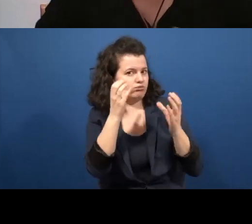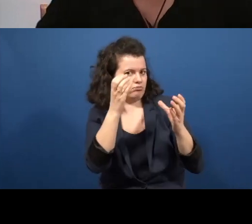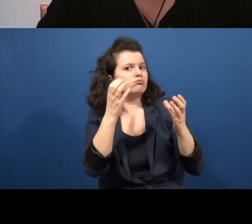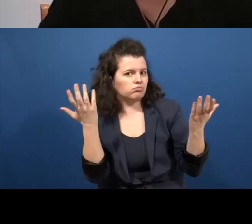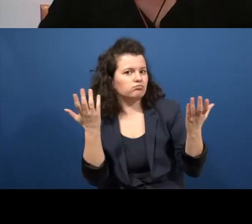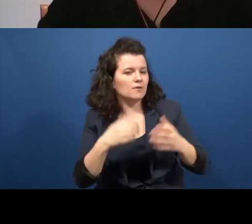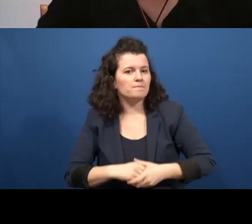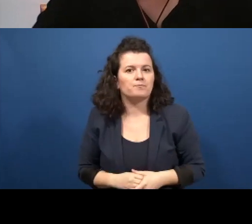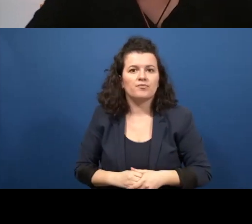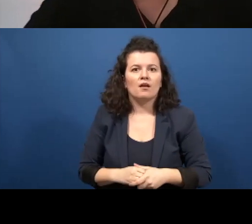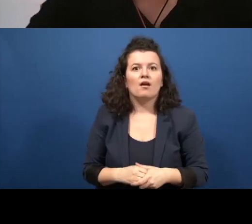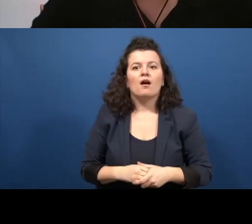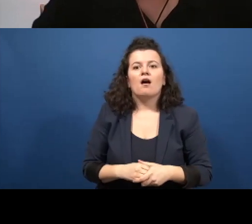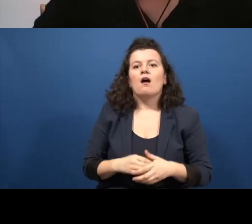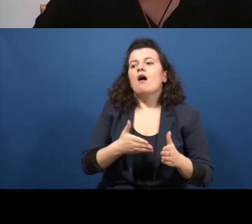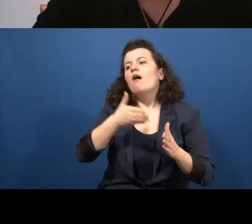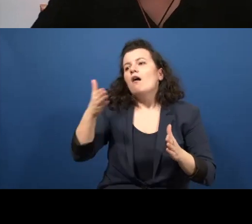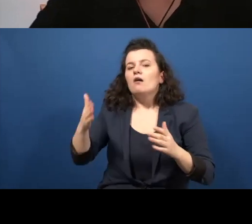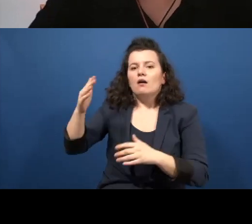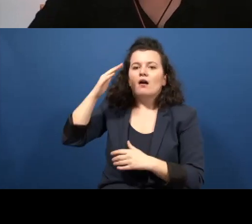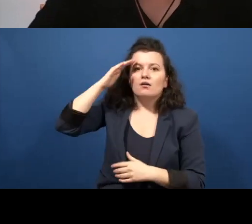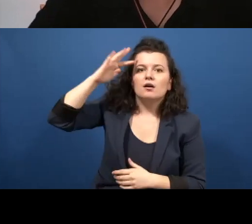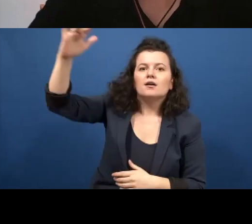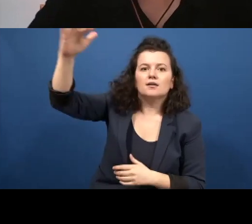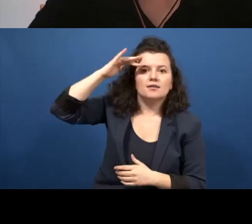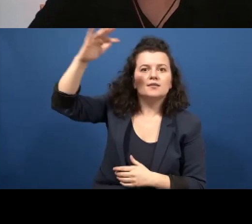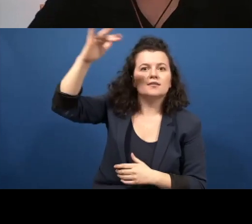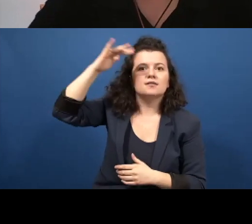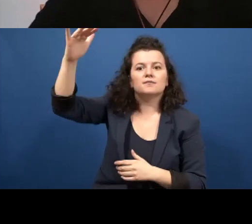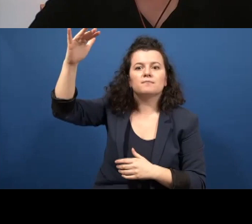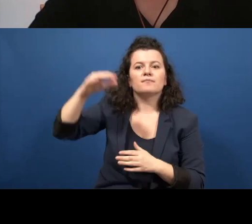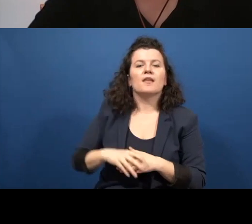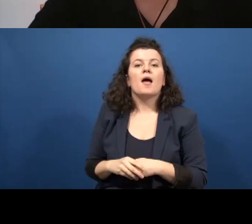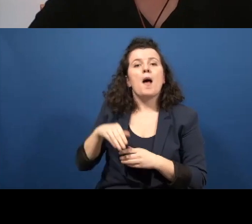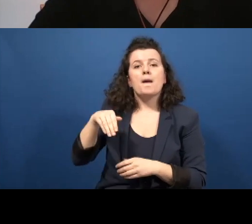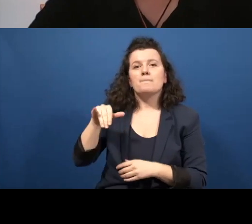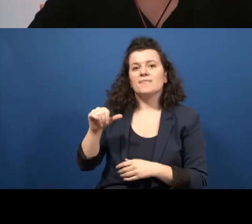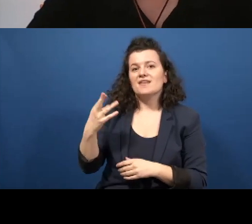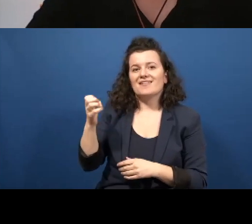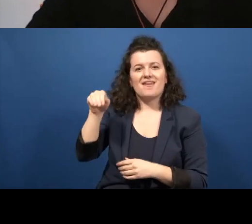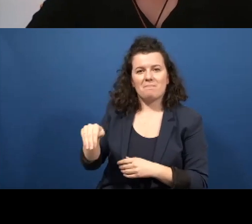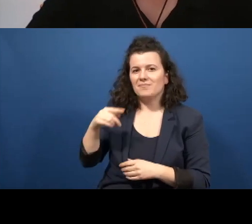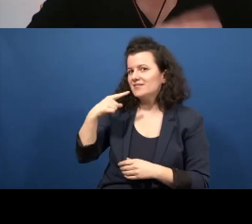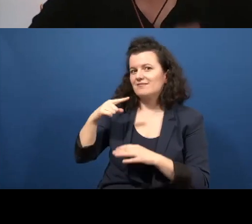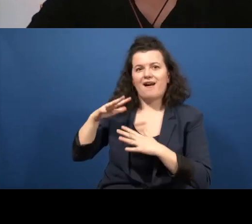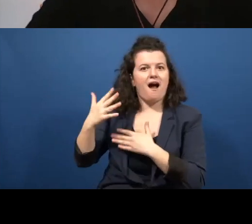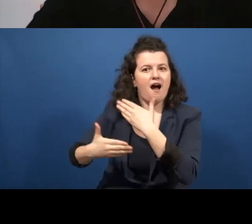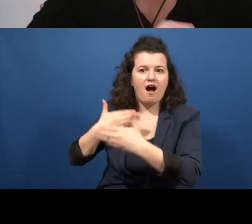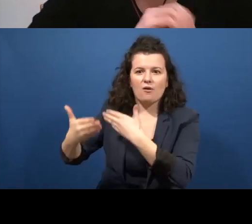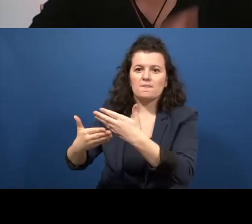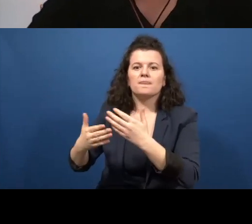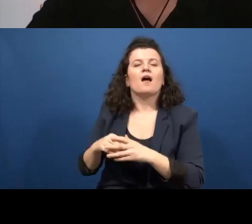de servicios comunitarios y en algunos casos, como Miriam lo ha mencionado,